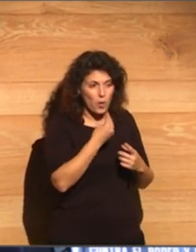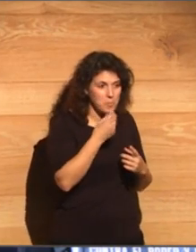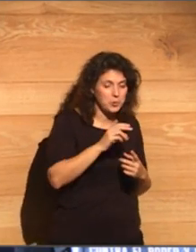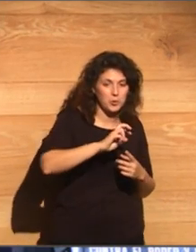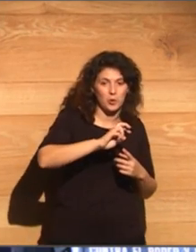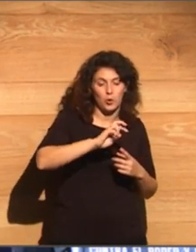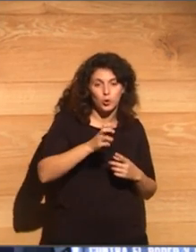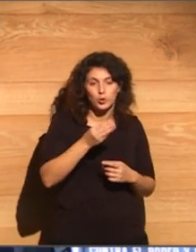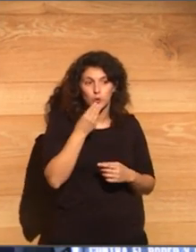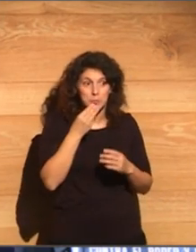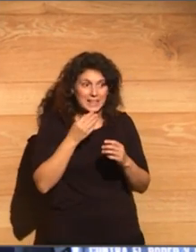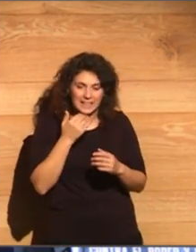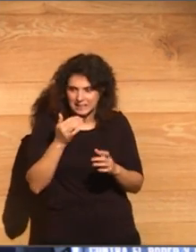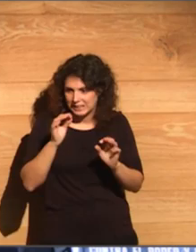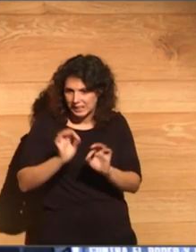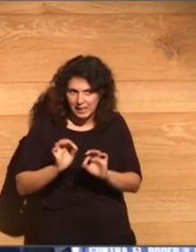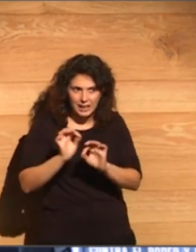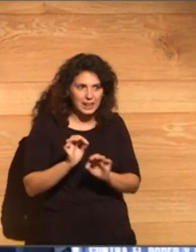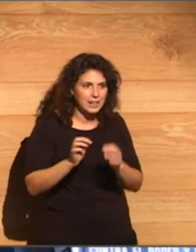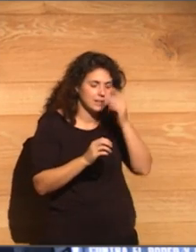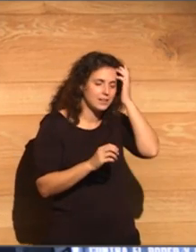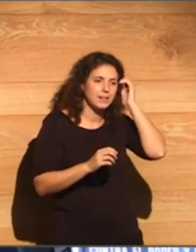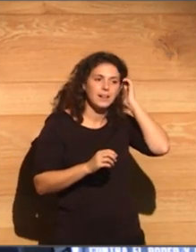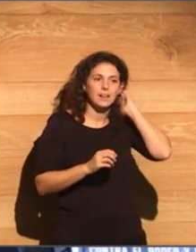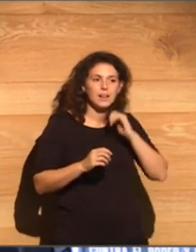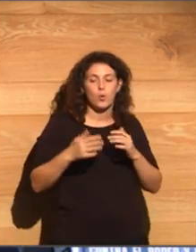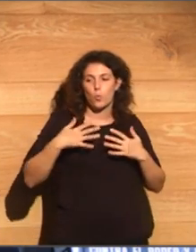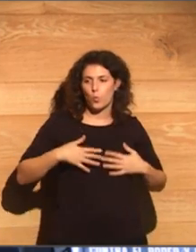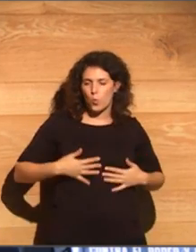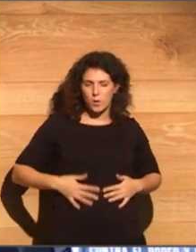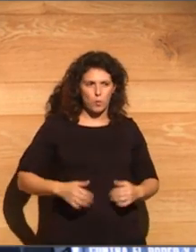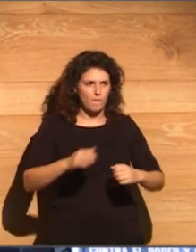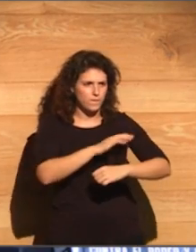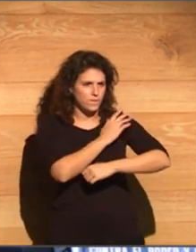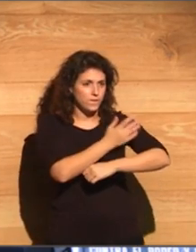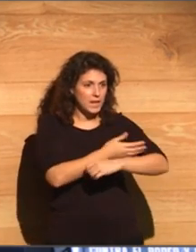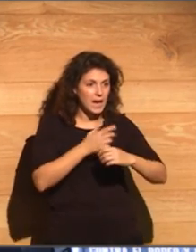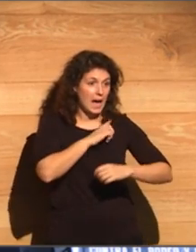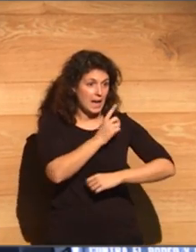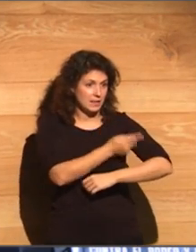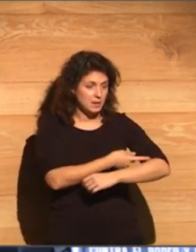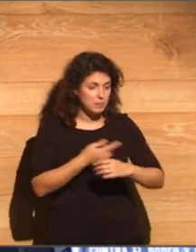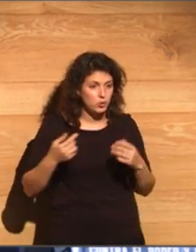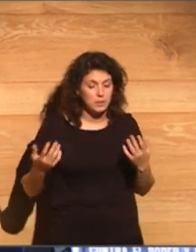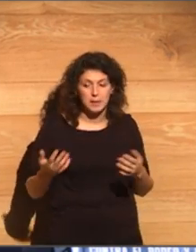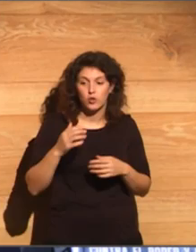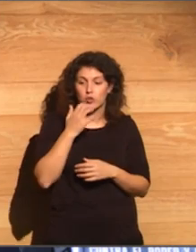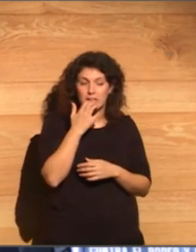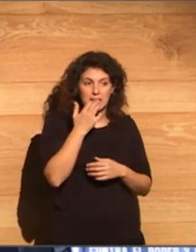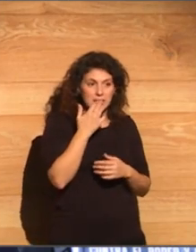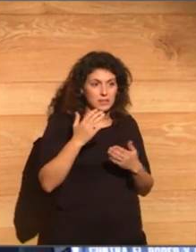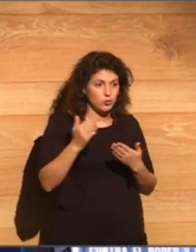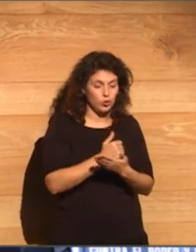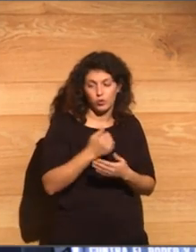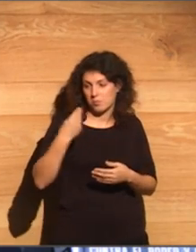bien alimentada. No muy bien dotada. No son precisas, no muy bien dotada, no son cuerpos atléticos. Pero en tanto que no se pongan en el universo, pues son más o menos la